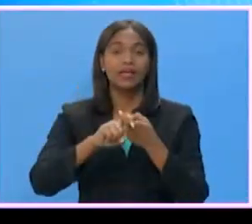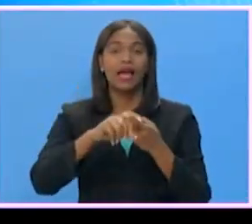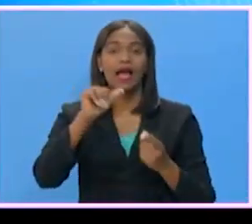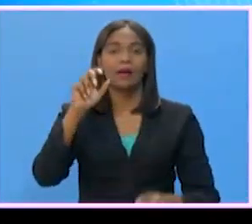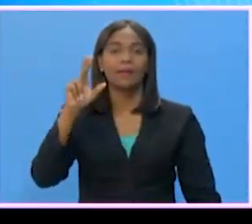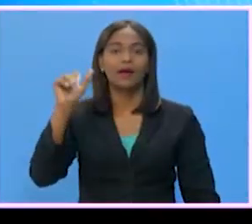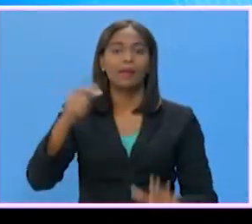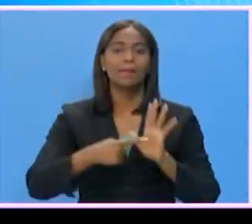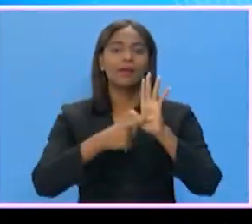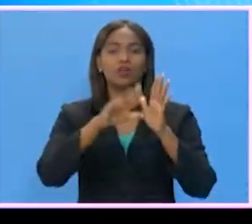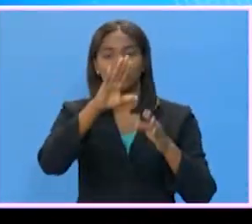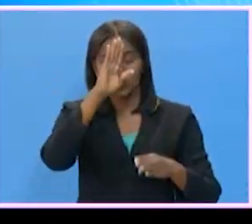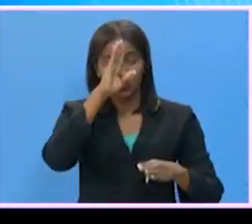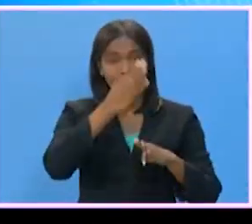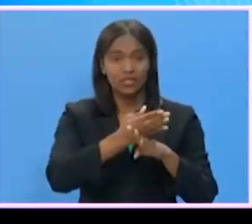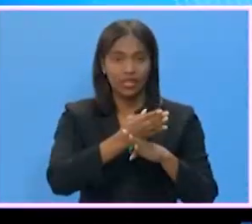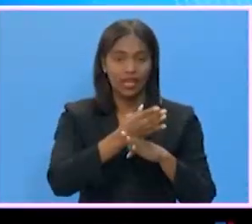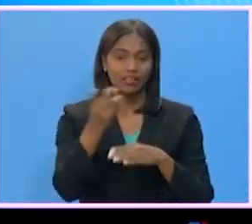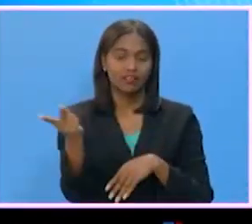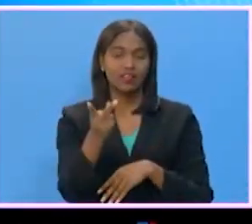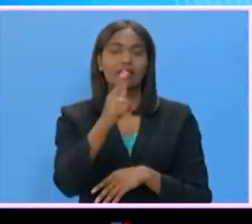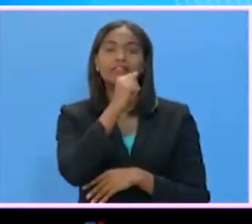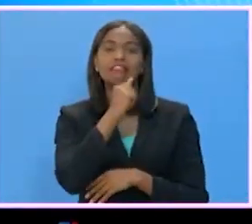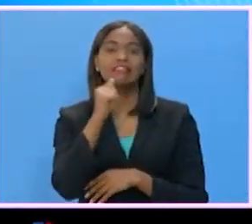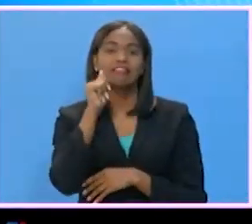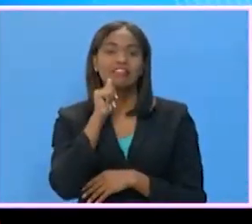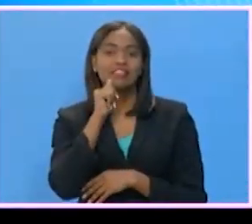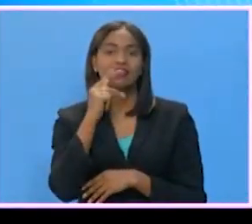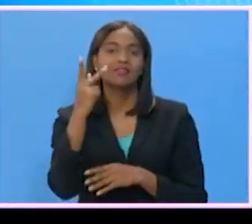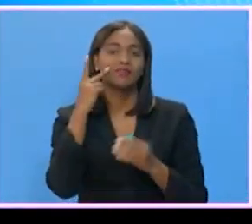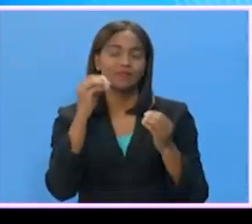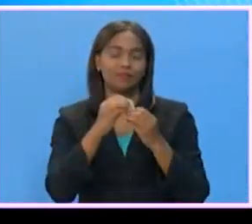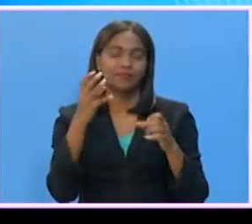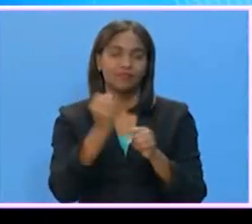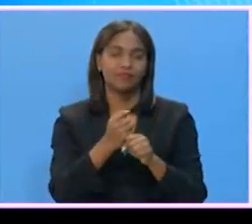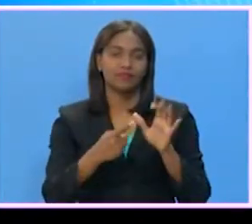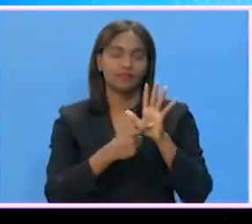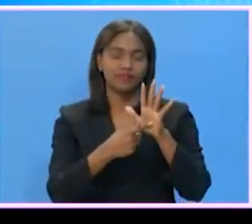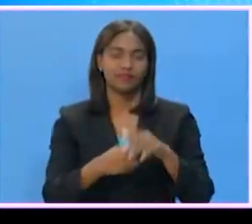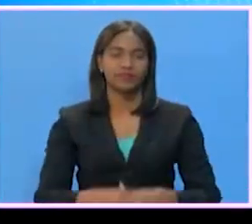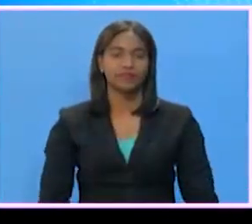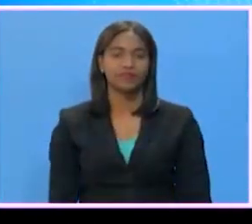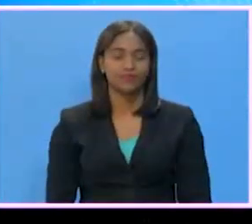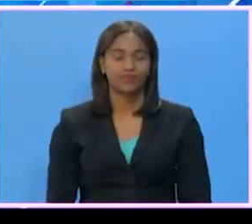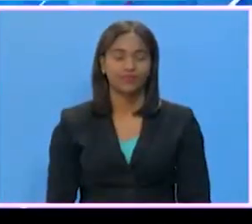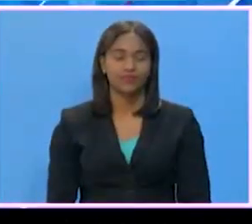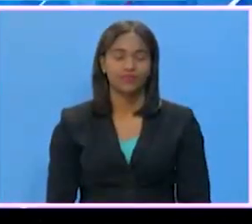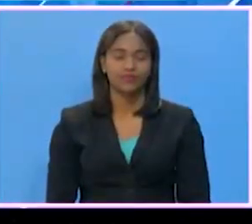hijas, Su Majestad y Su Alteza. Solange Soto, más en el resumen. Adelante.